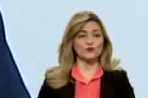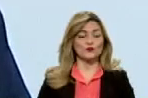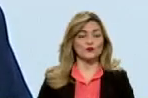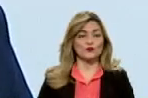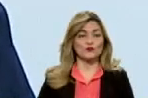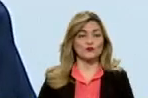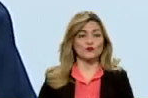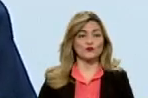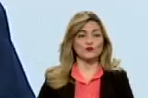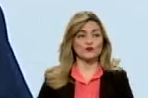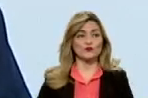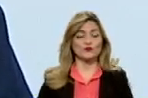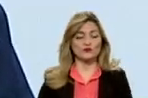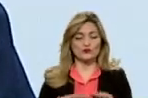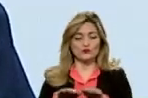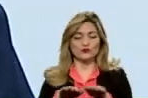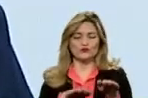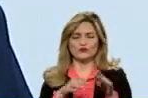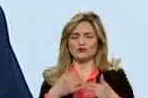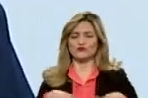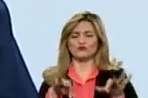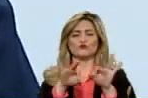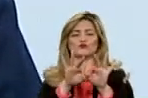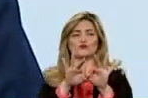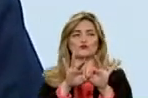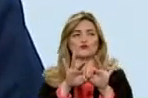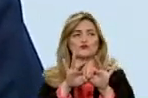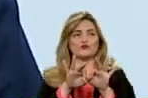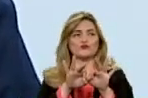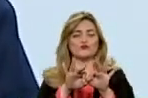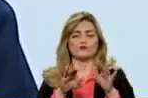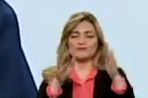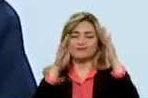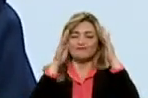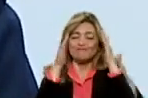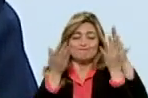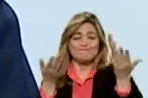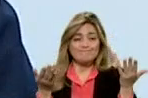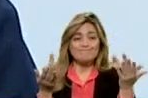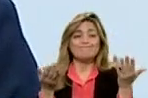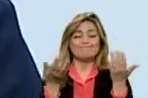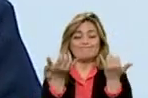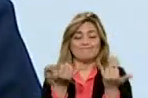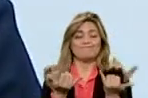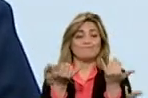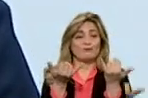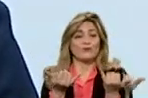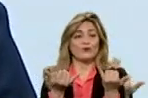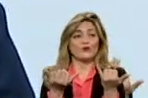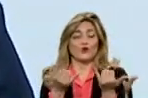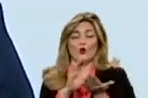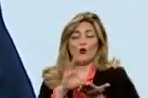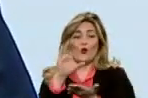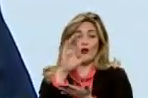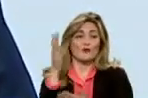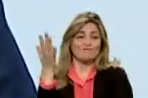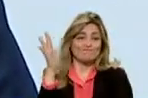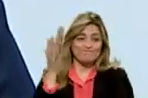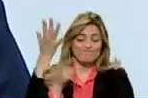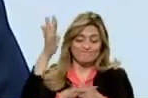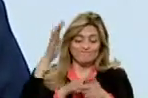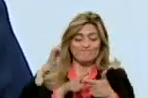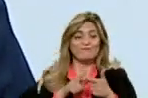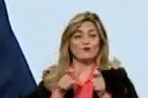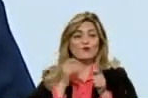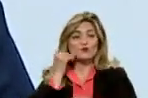movilidad obviamente tiene una importancia muy grande. Tenemos que tomar en cuenta además que por la situación actual no tenemos colegios, mucha